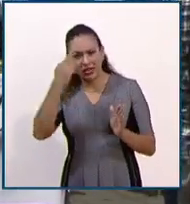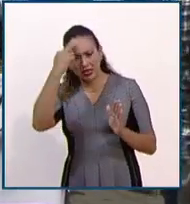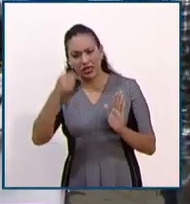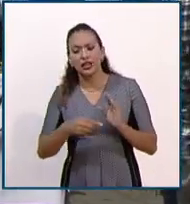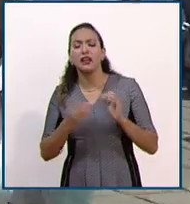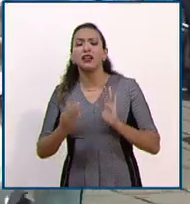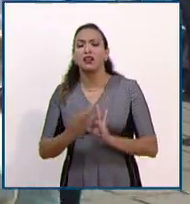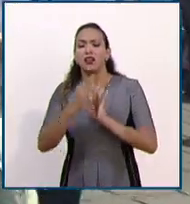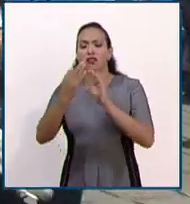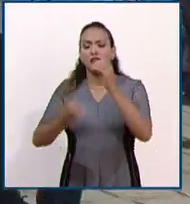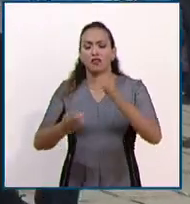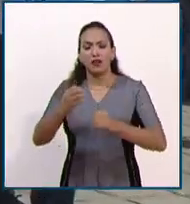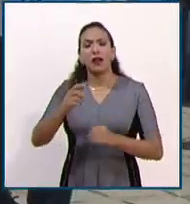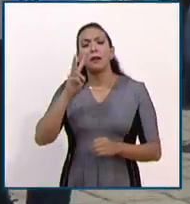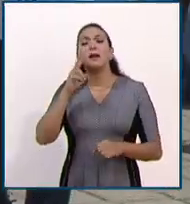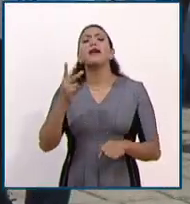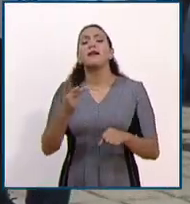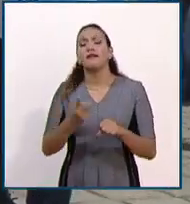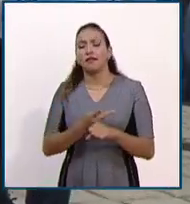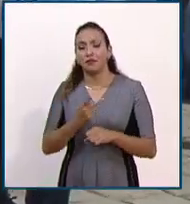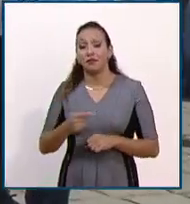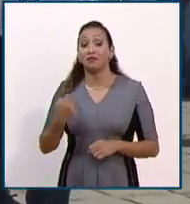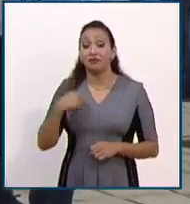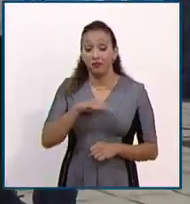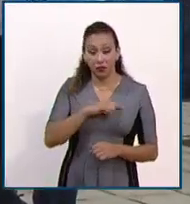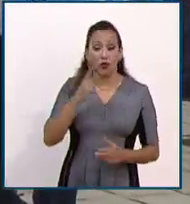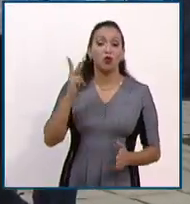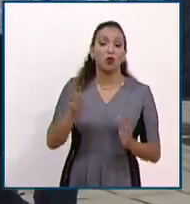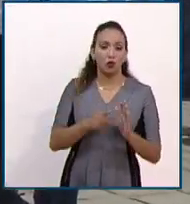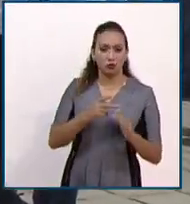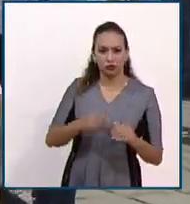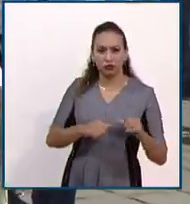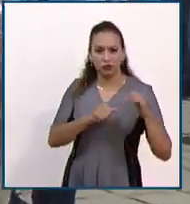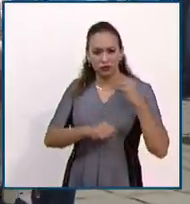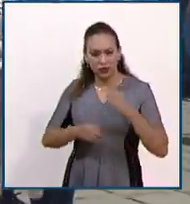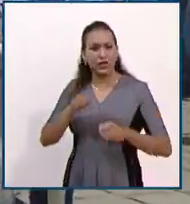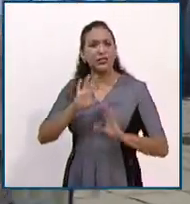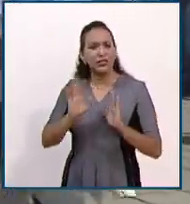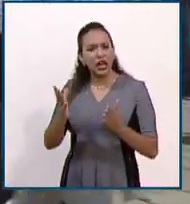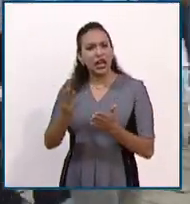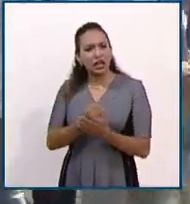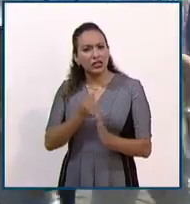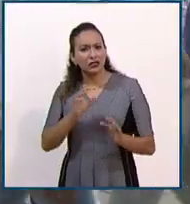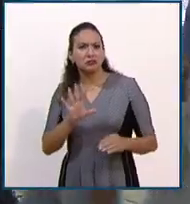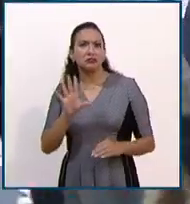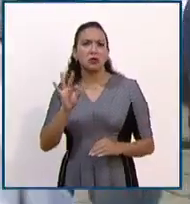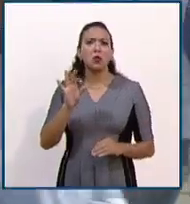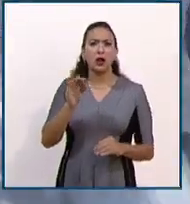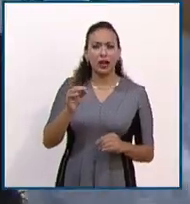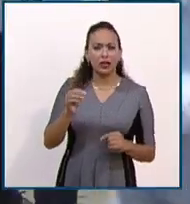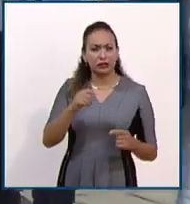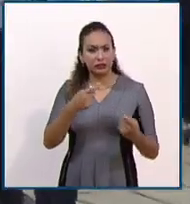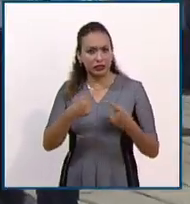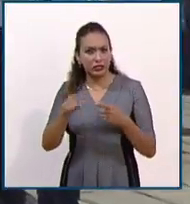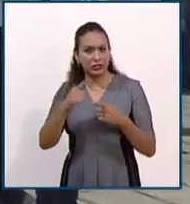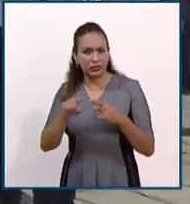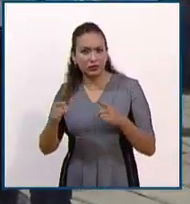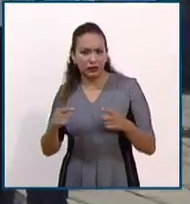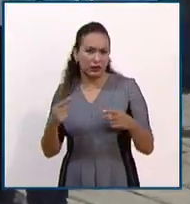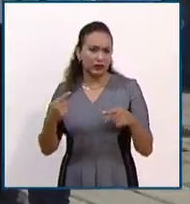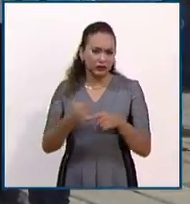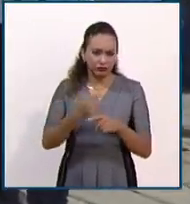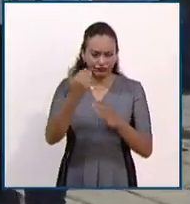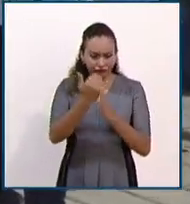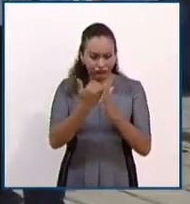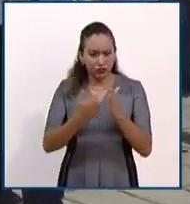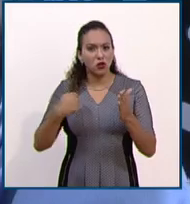Suprema Corte. Una vez más, vamos a Poder Judicial. Hemos ganado más de 40 acciones de inconstitucionalidad